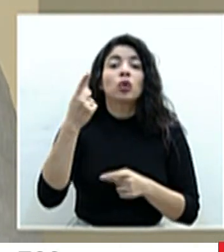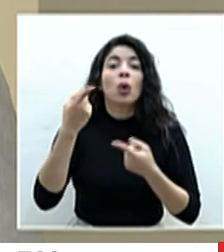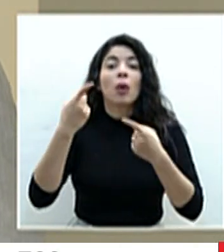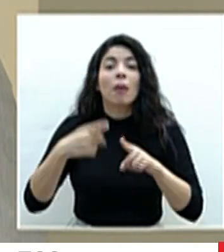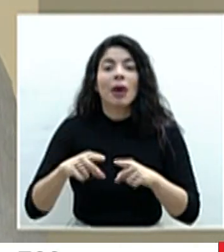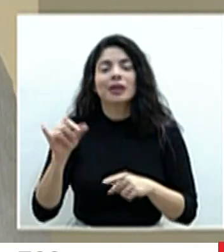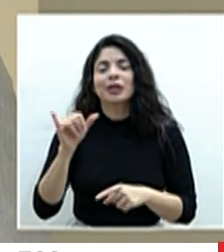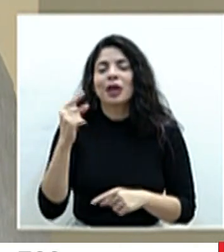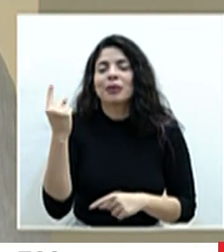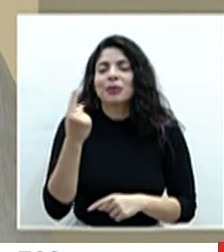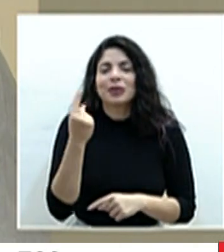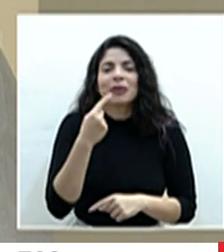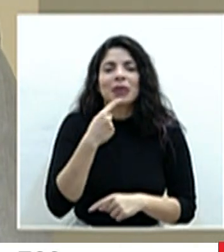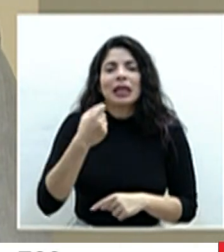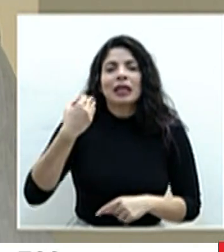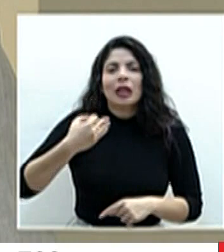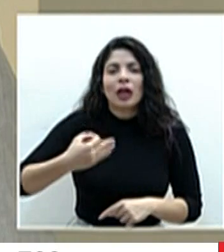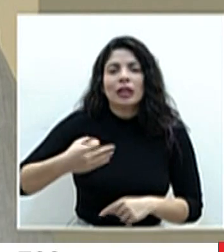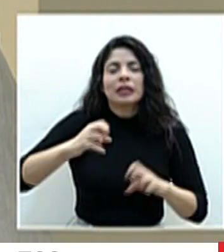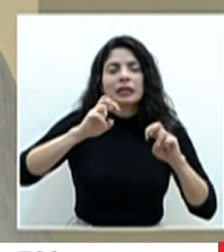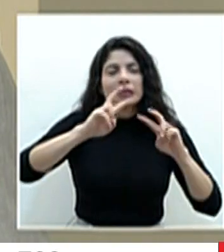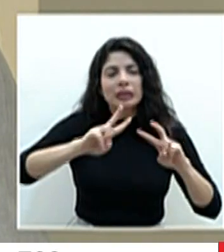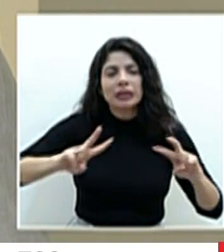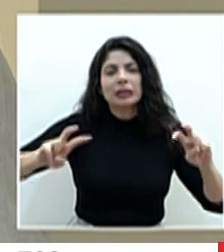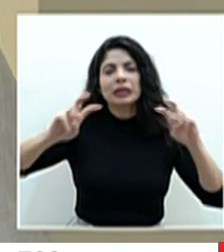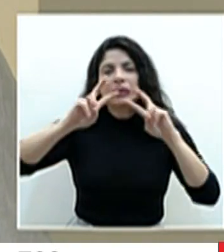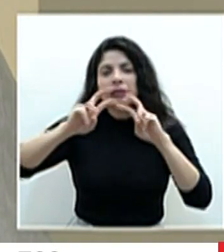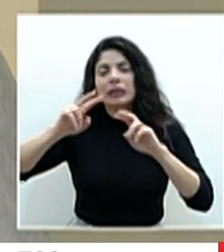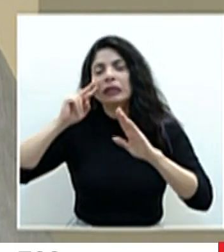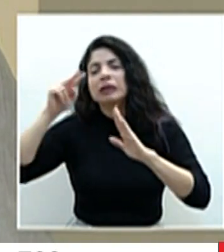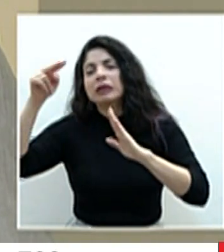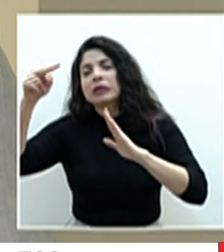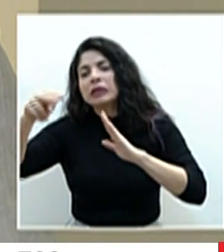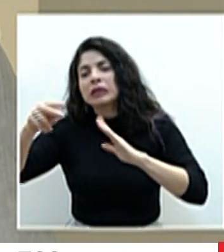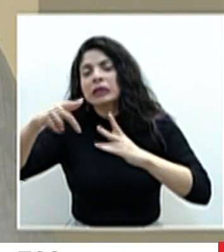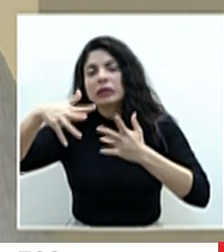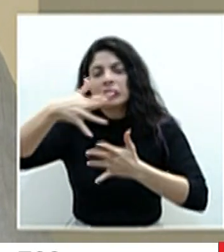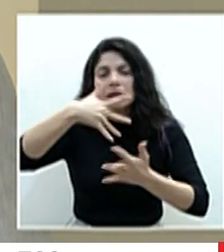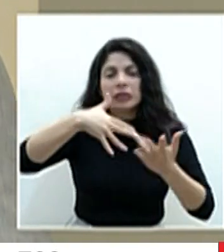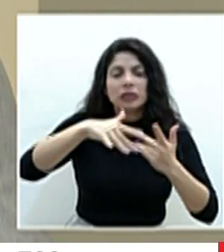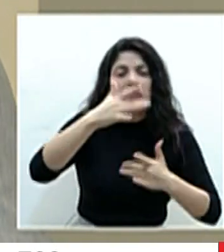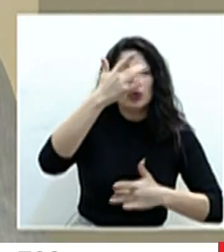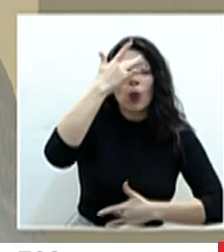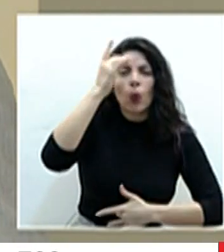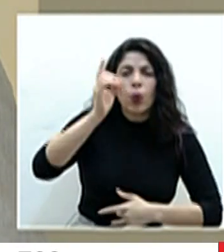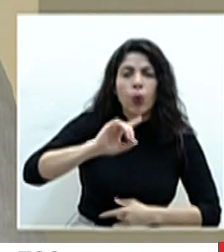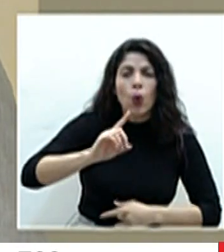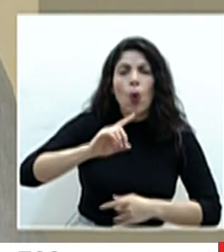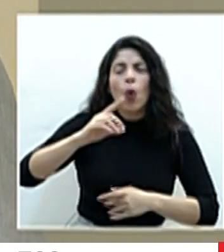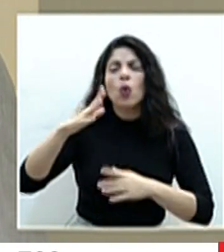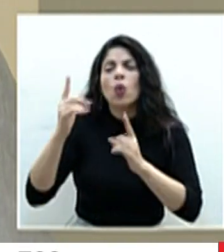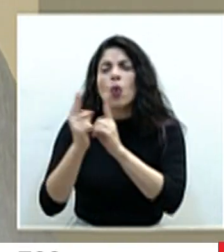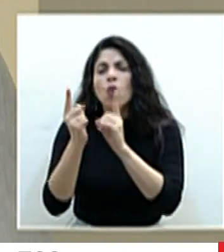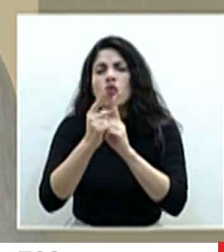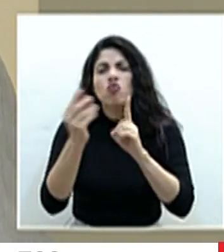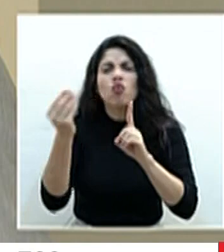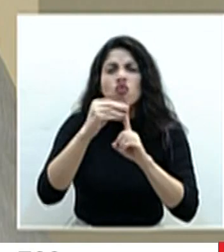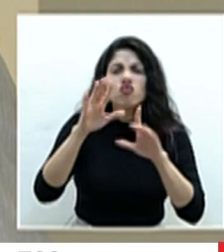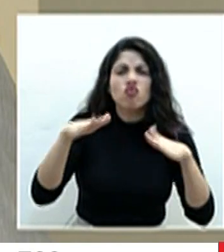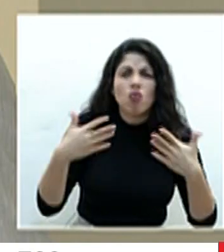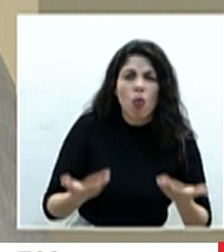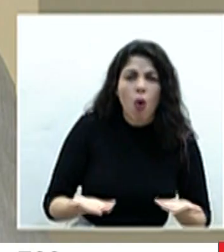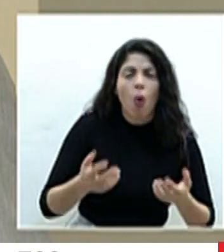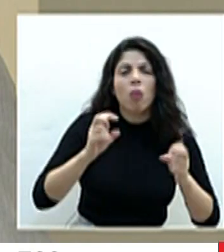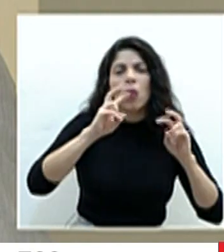indicamos, todos los días estamos evaluando el escenario, las proyecciones, el comportamiento, dónde están los casos, cómo se están relacionando, ya se